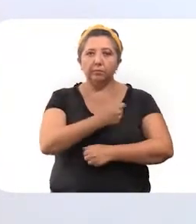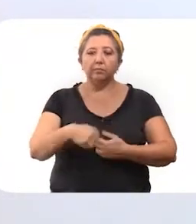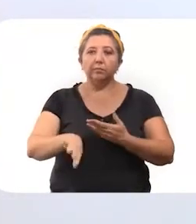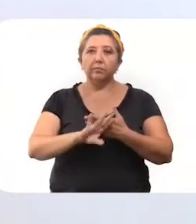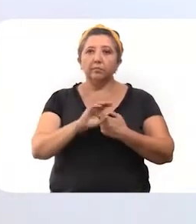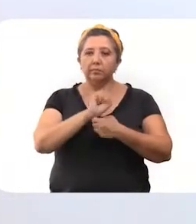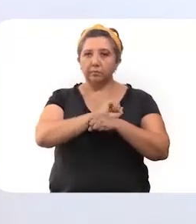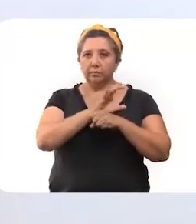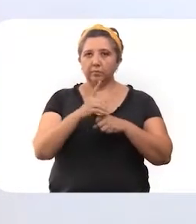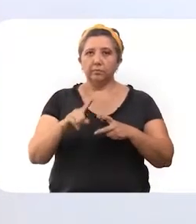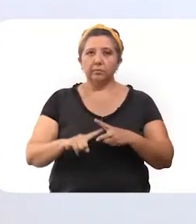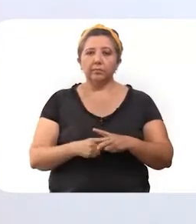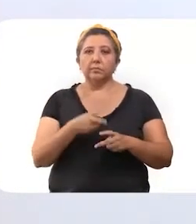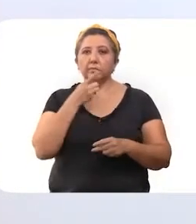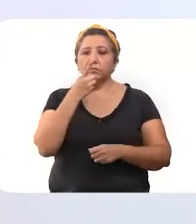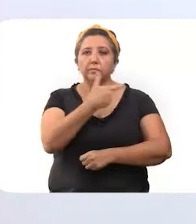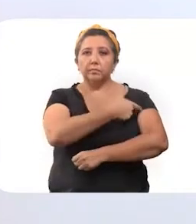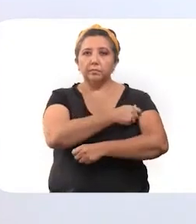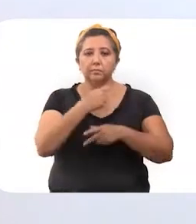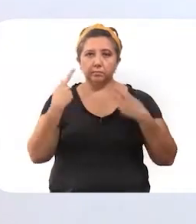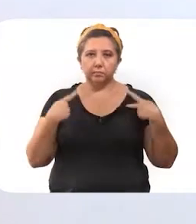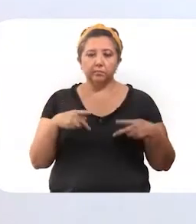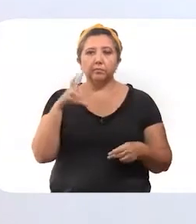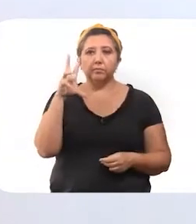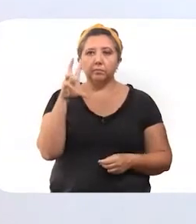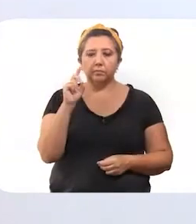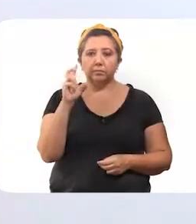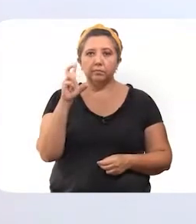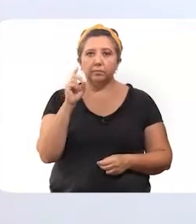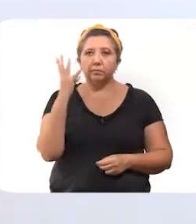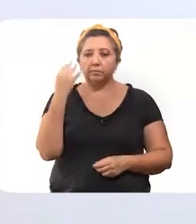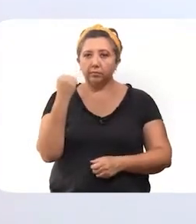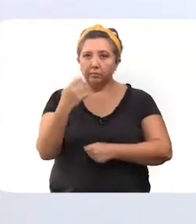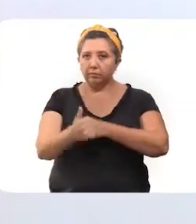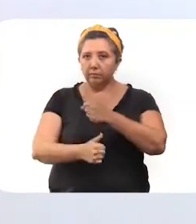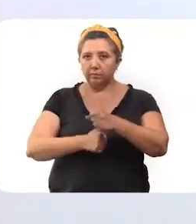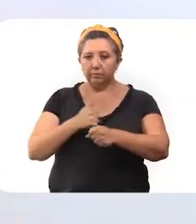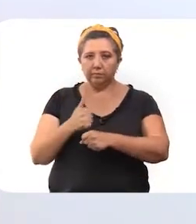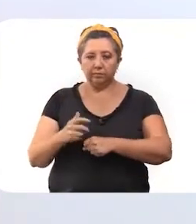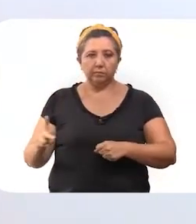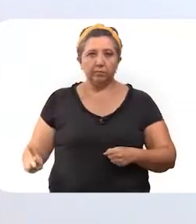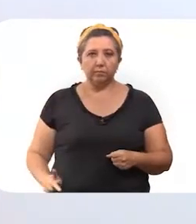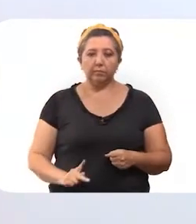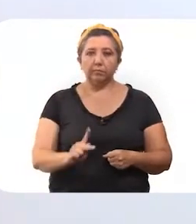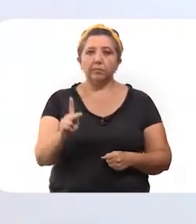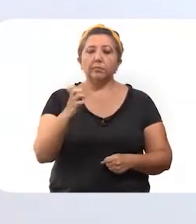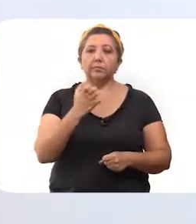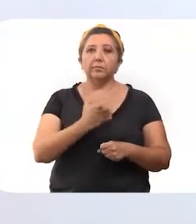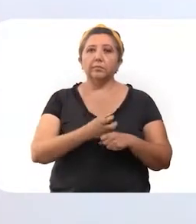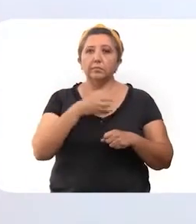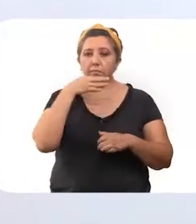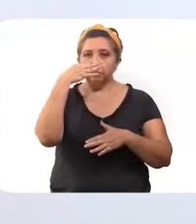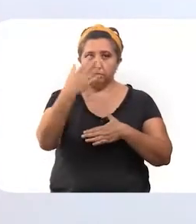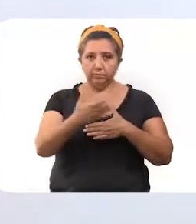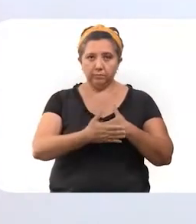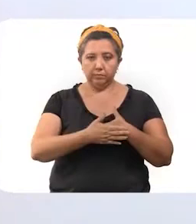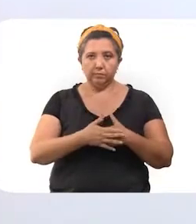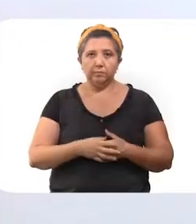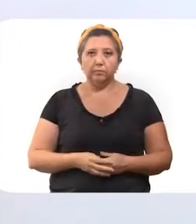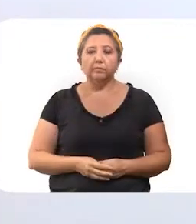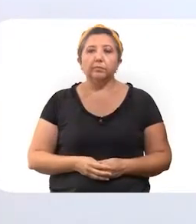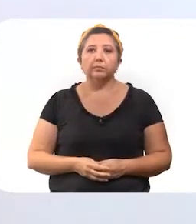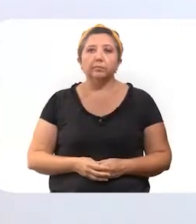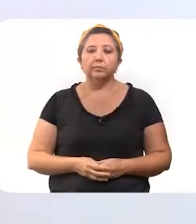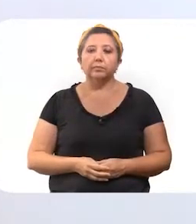el coronavirus para iniciar con la aplicación para personas de 30 a 39 años en municipios del interior del estado que se darán a conocer